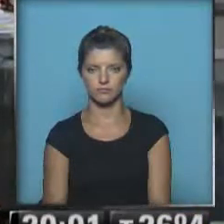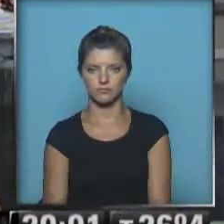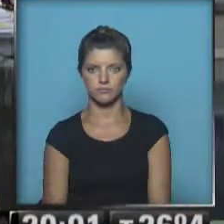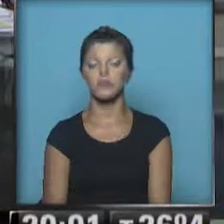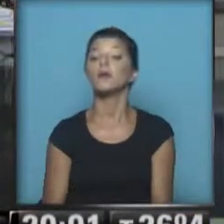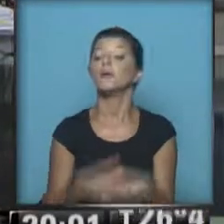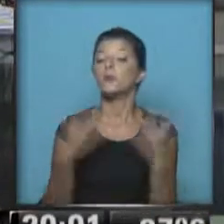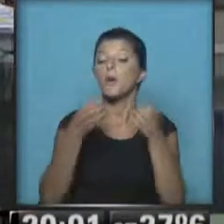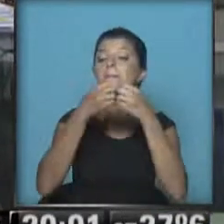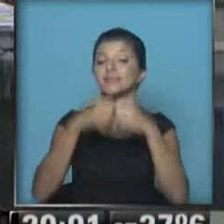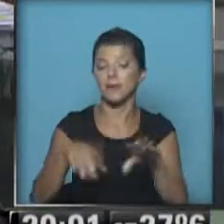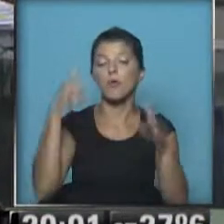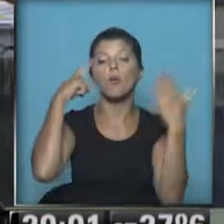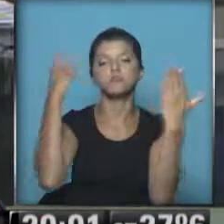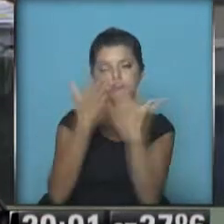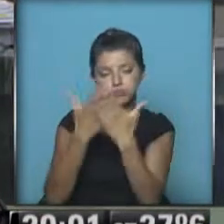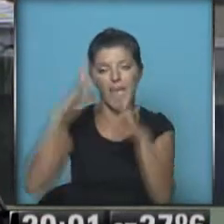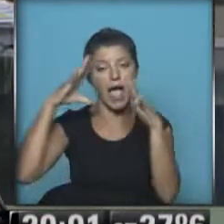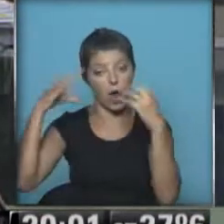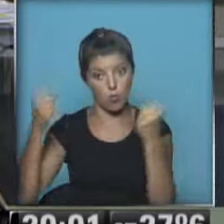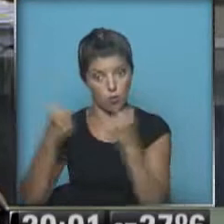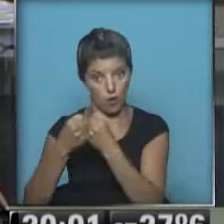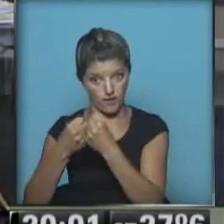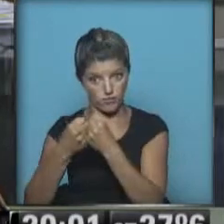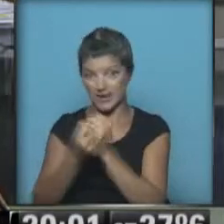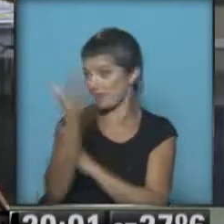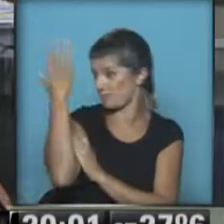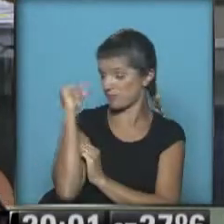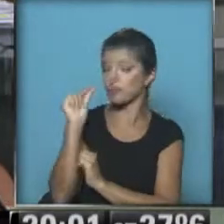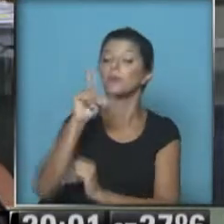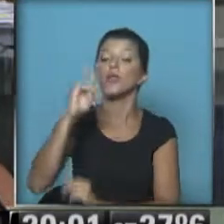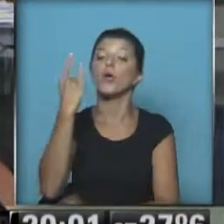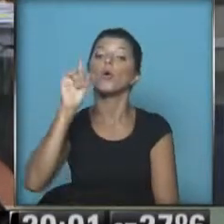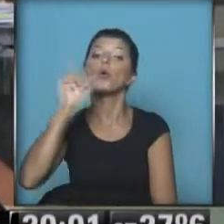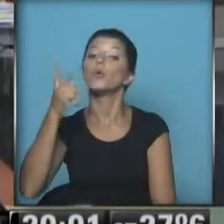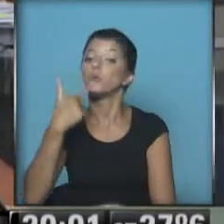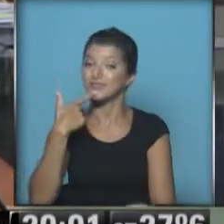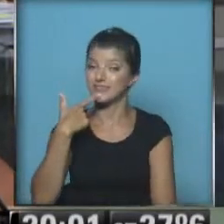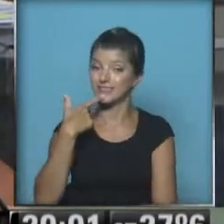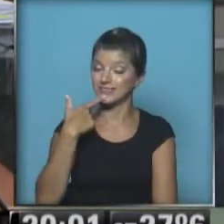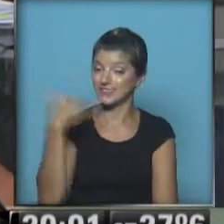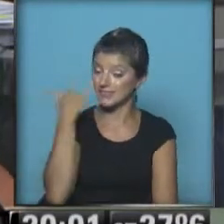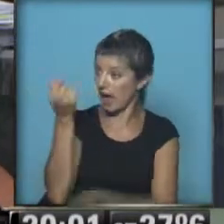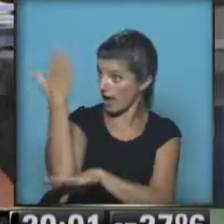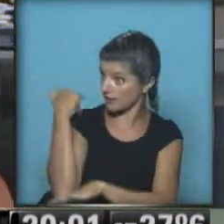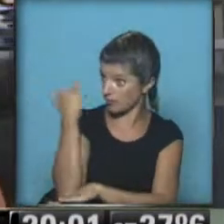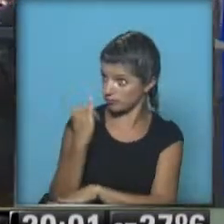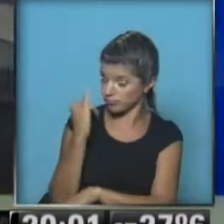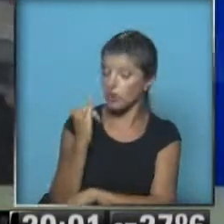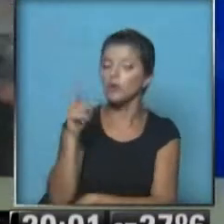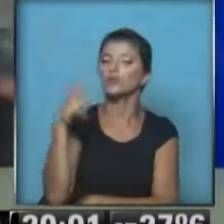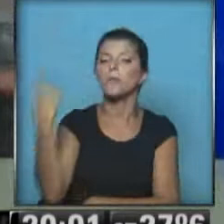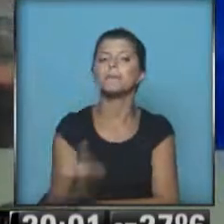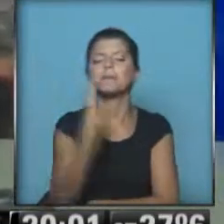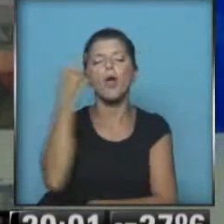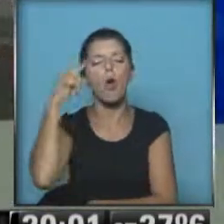Bueno, comenzamos a analizar este acuerdo electoral sellado en las últimas horas. Luis Brustein, el tema ya lo habías adelantado. Luis, tu primera